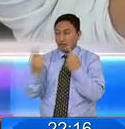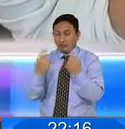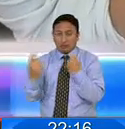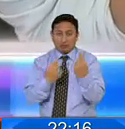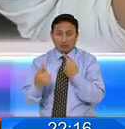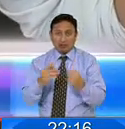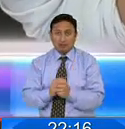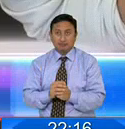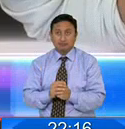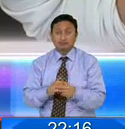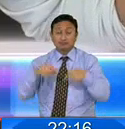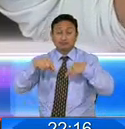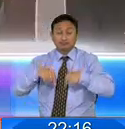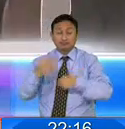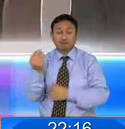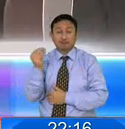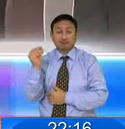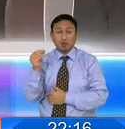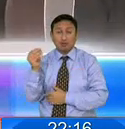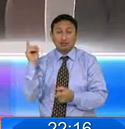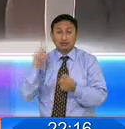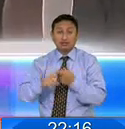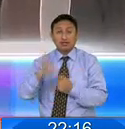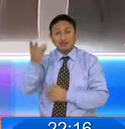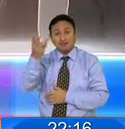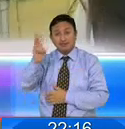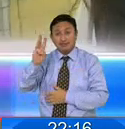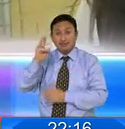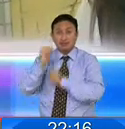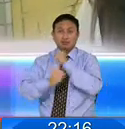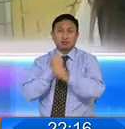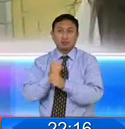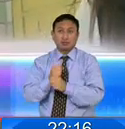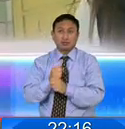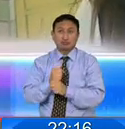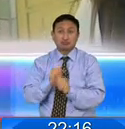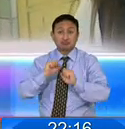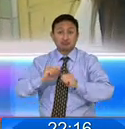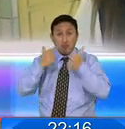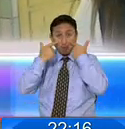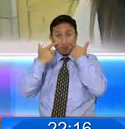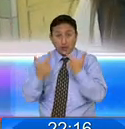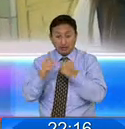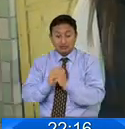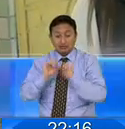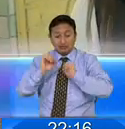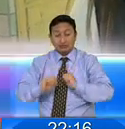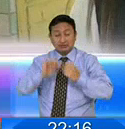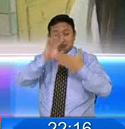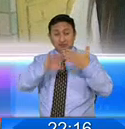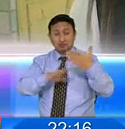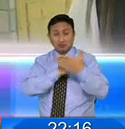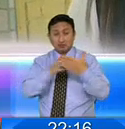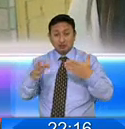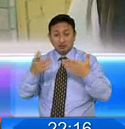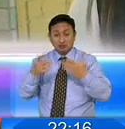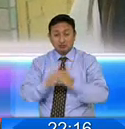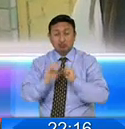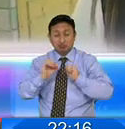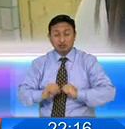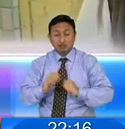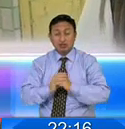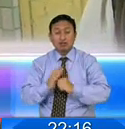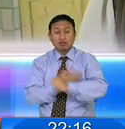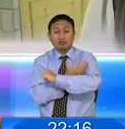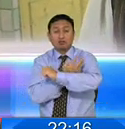vacunación por la incorporación de los jóvenes hasta los 16 años. Tenemos que estar pendientes también del cronograma oficial que se publica en la página